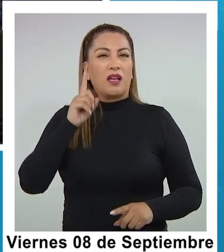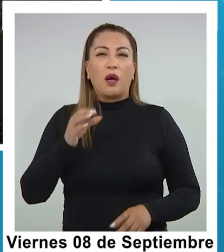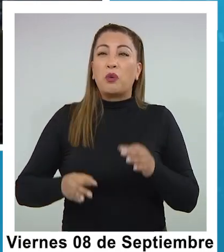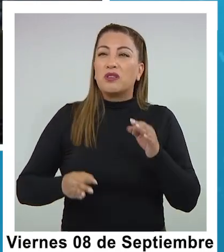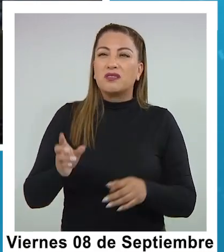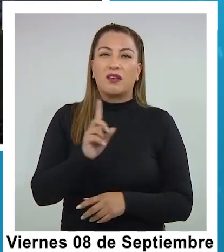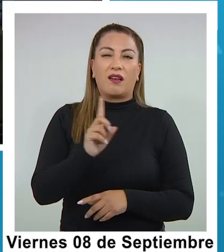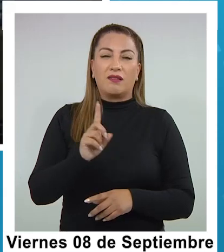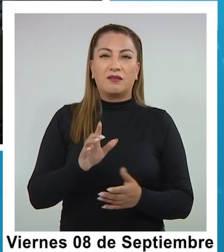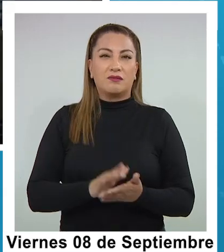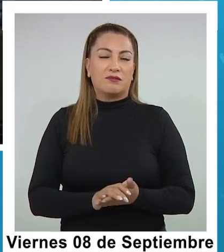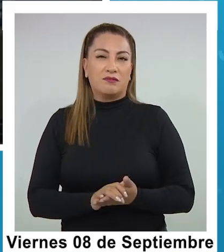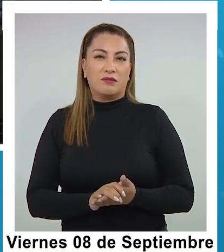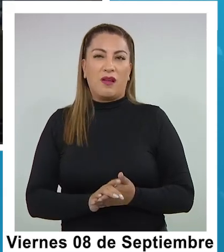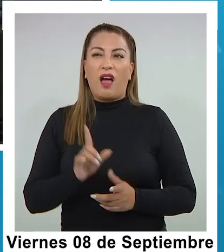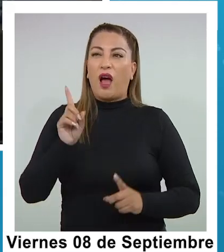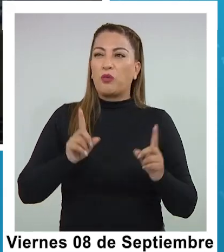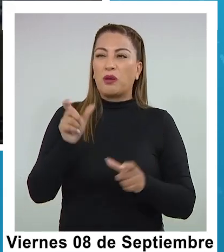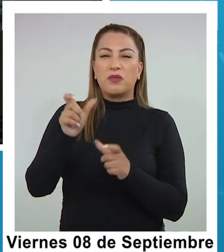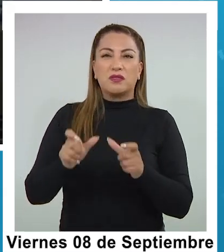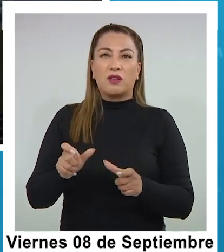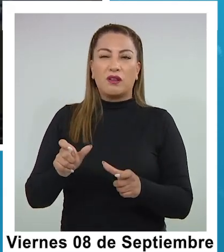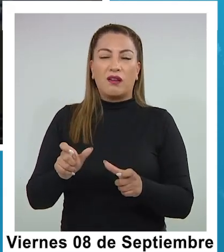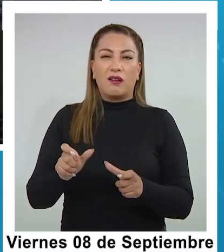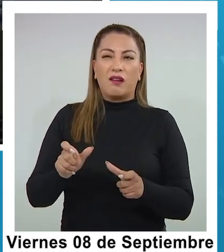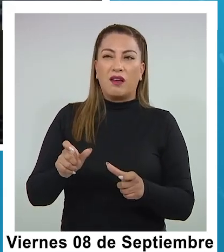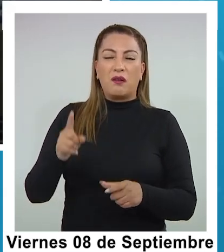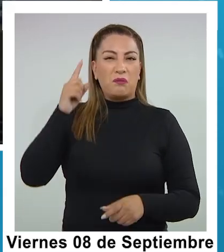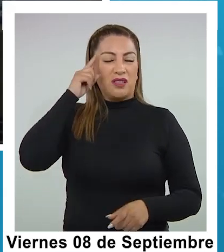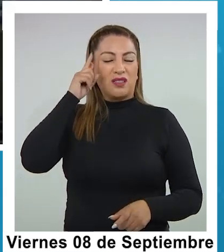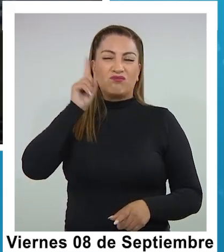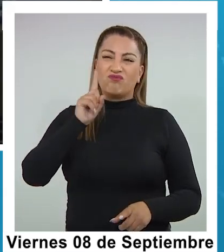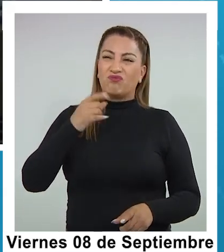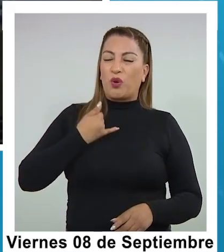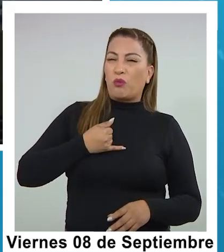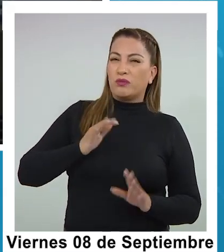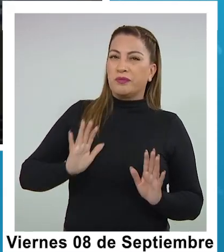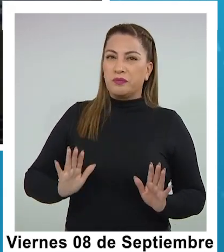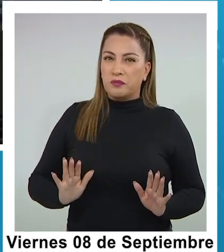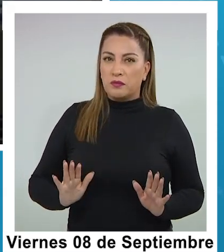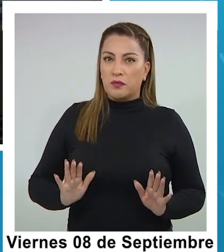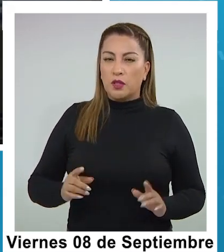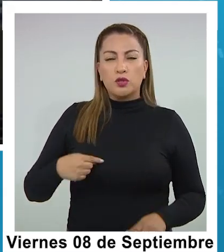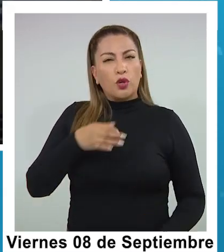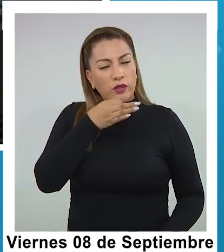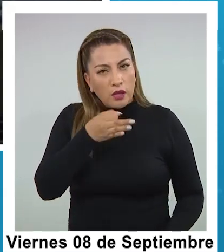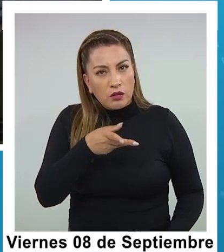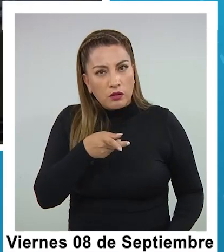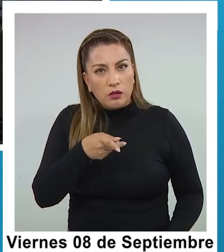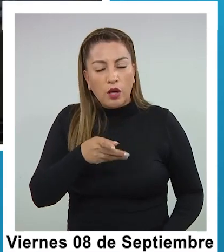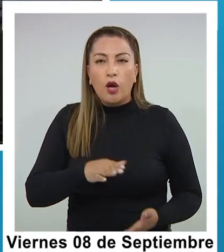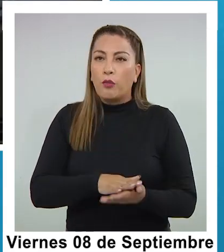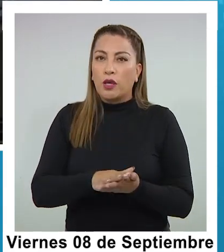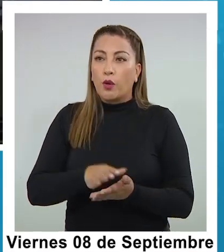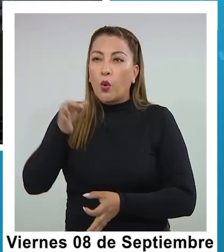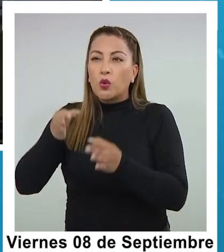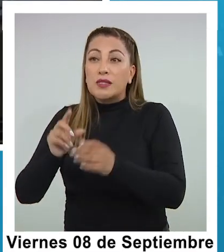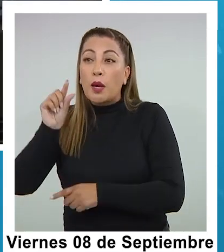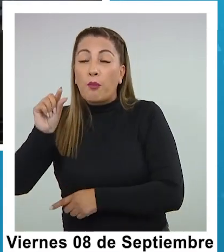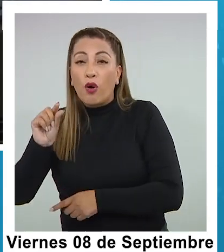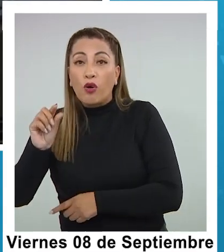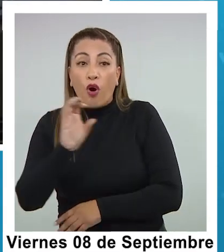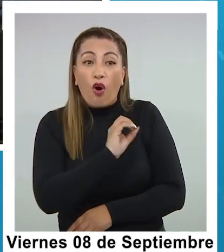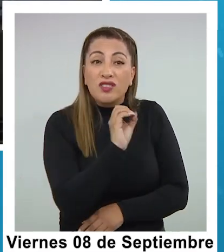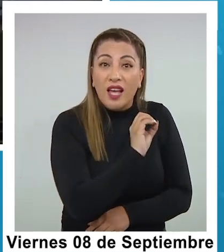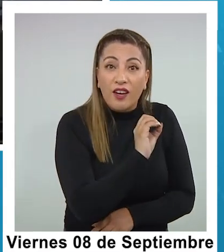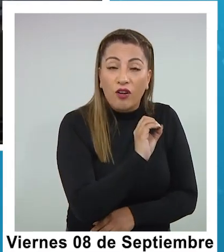Erika como que no está muy satisfecha, pero yo te digo, entre esto y la nada, yo me